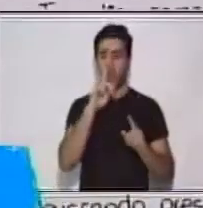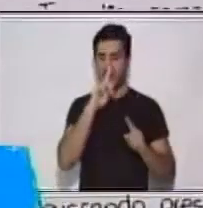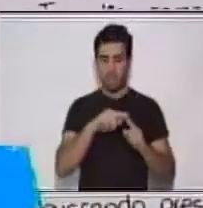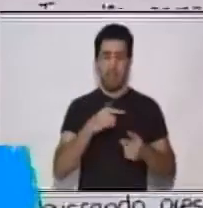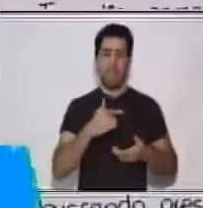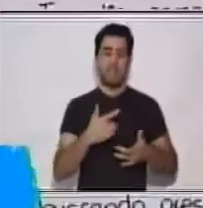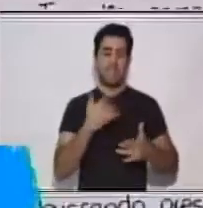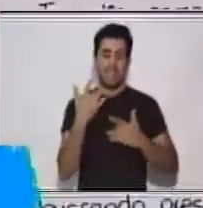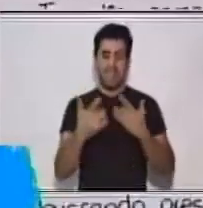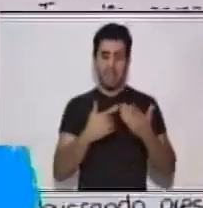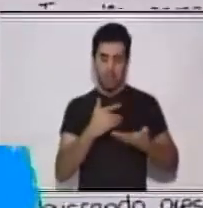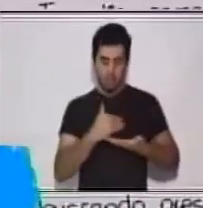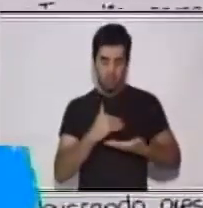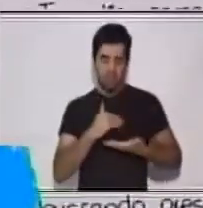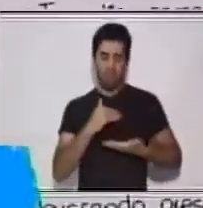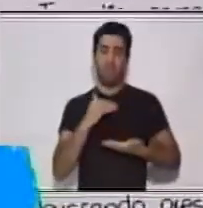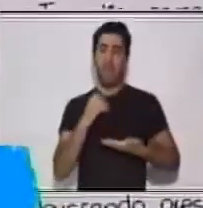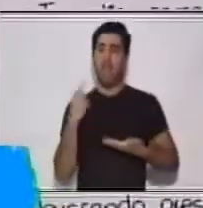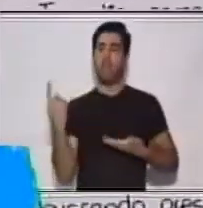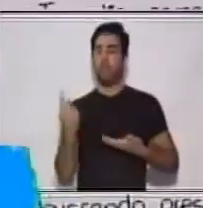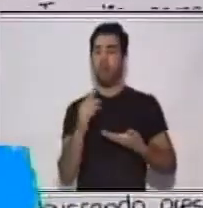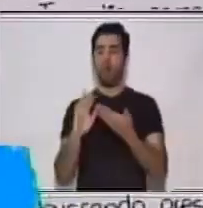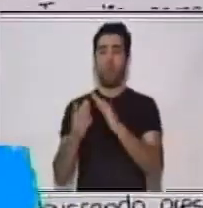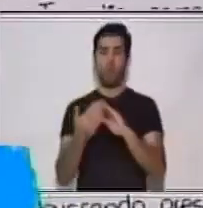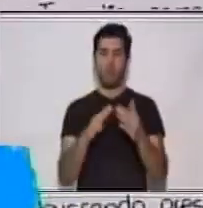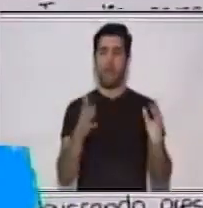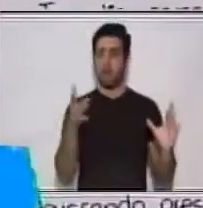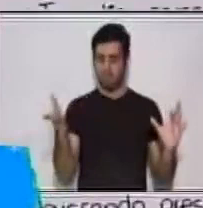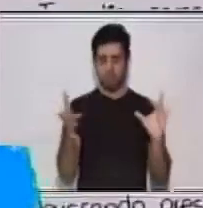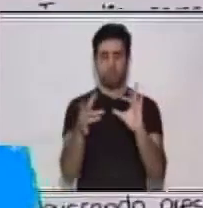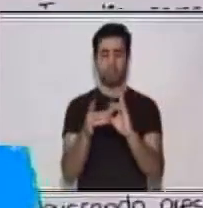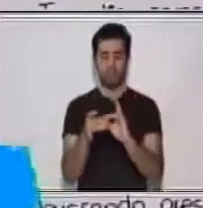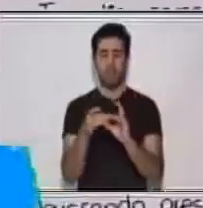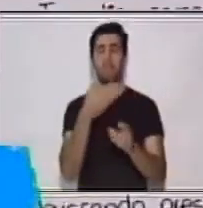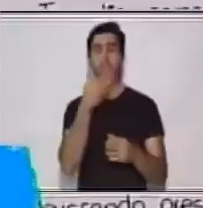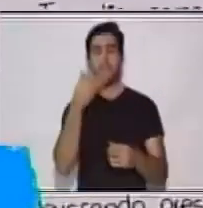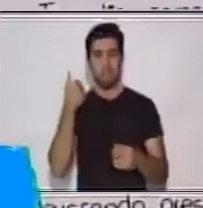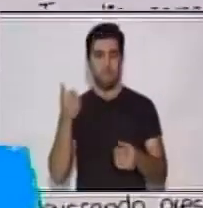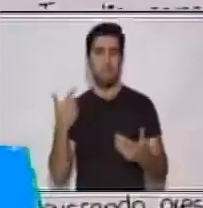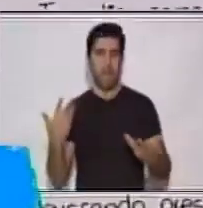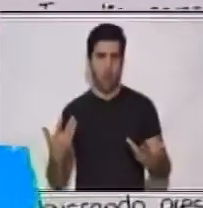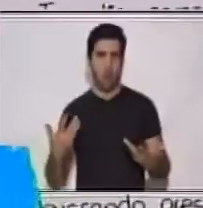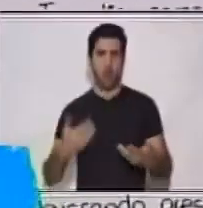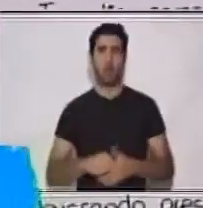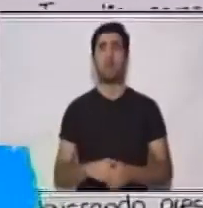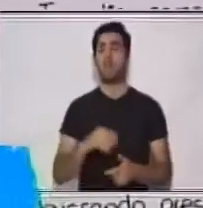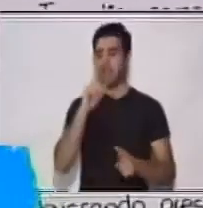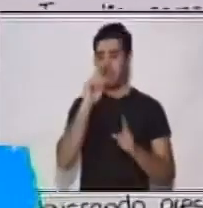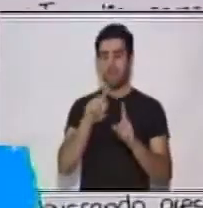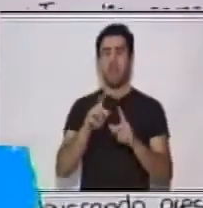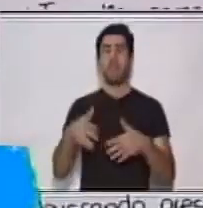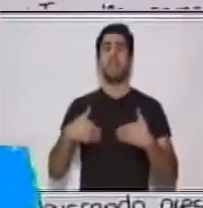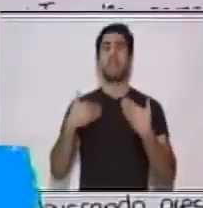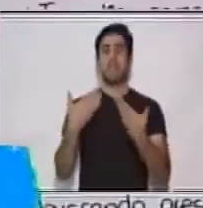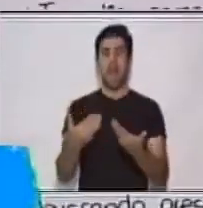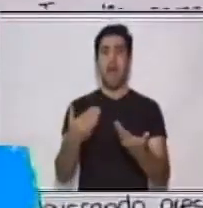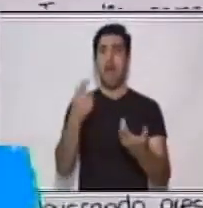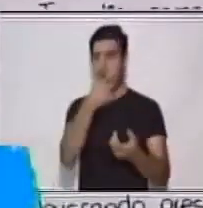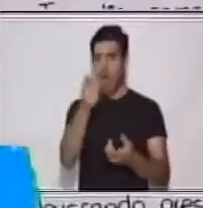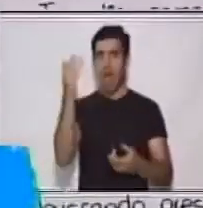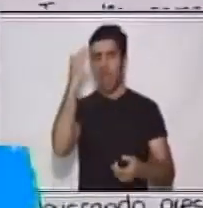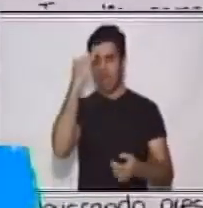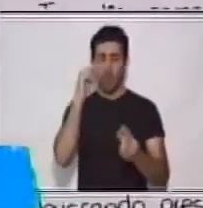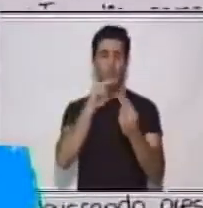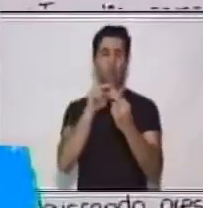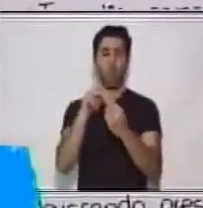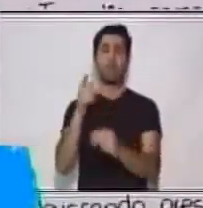esos sentimientos de unidad en una región o una nación. Es dar a conocer a través de un poema la historia y pues lo que busca